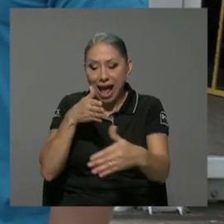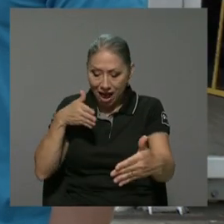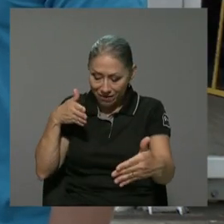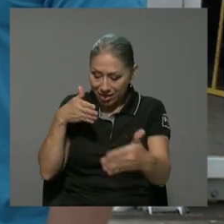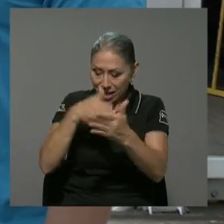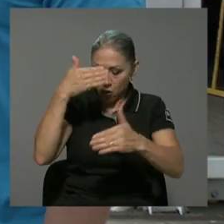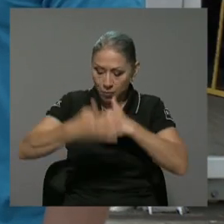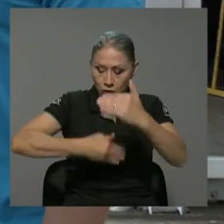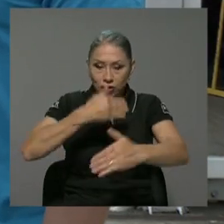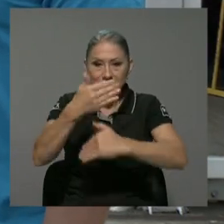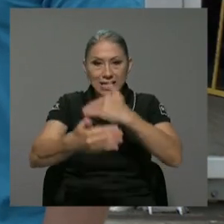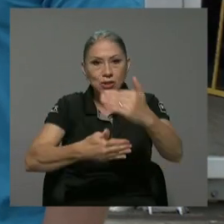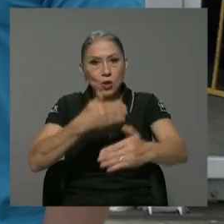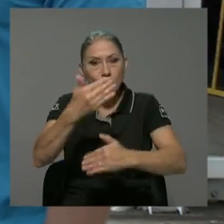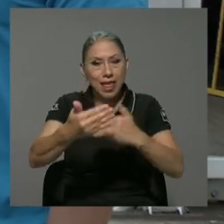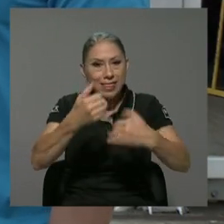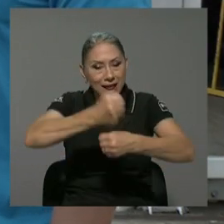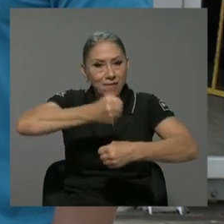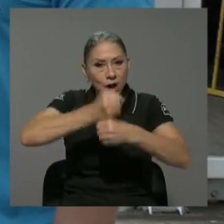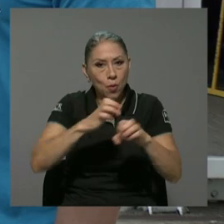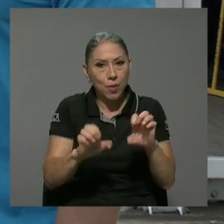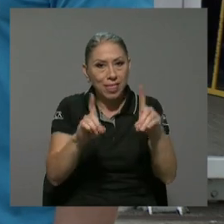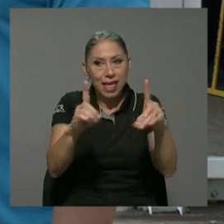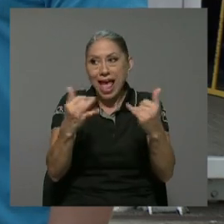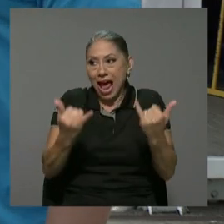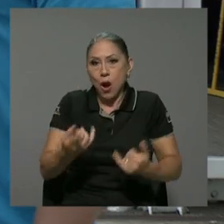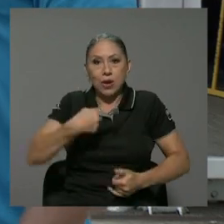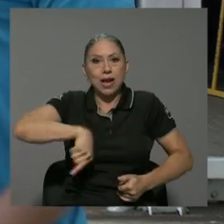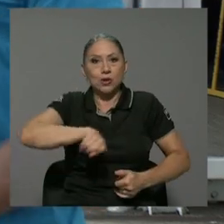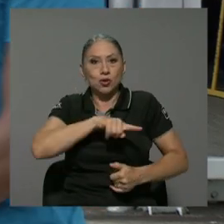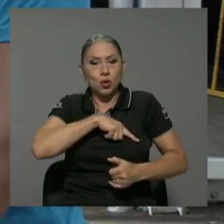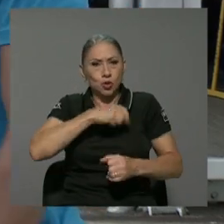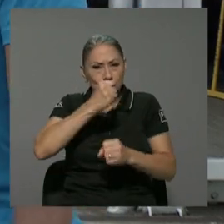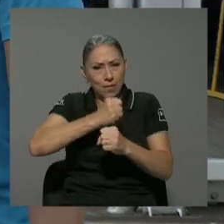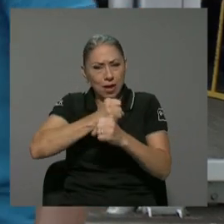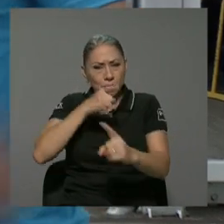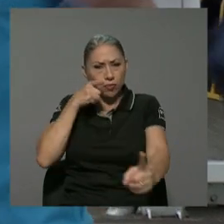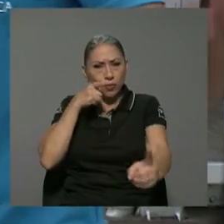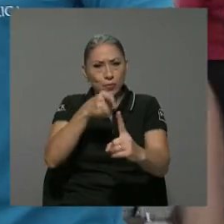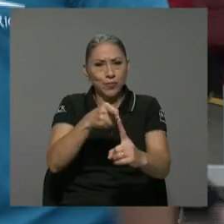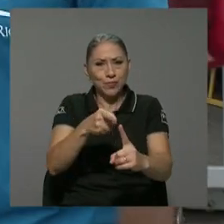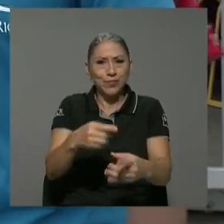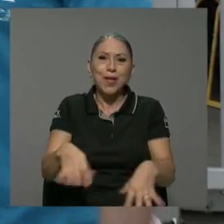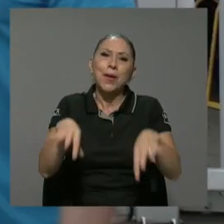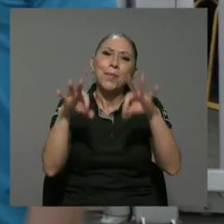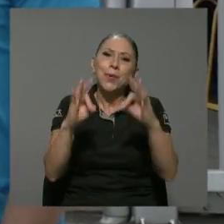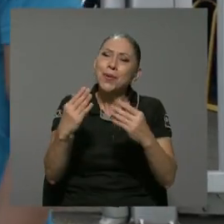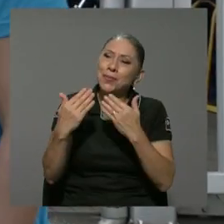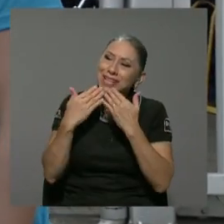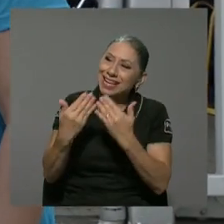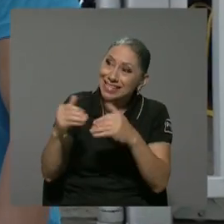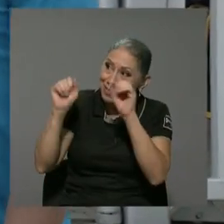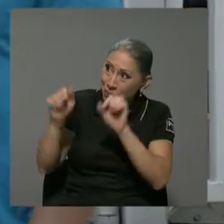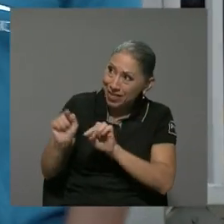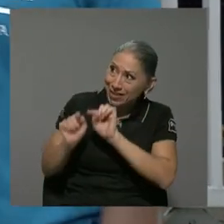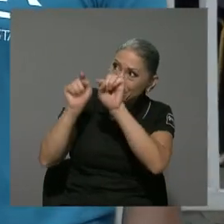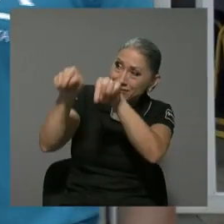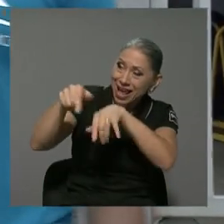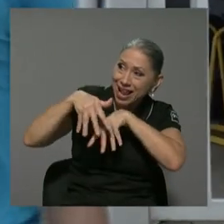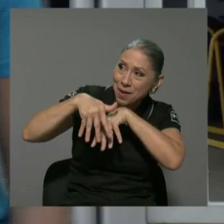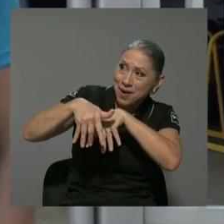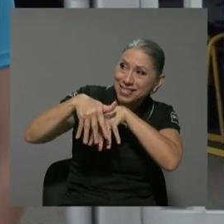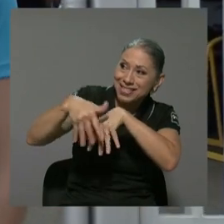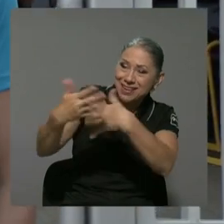la universidad pues estamos abordando de la mejor manera. Muy bien, Diego, muchas gracias, puedes incorporarte a la marcha. Don